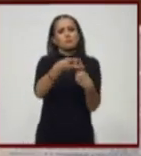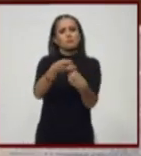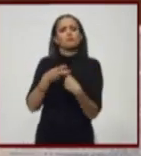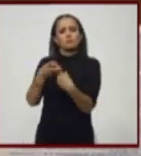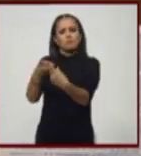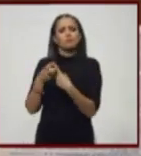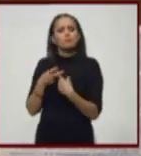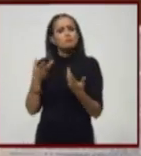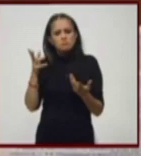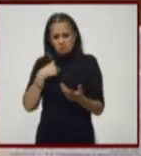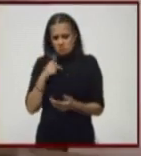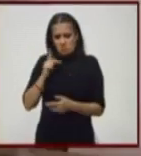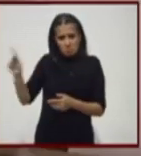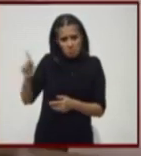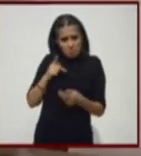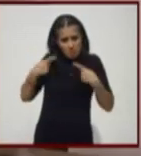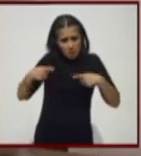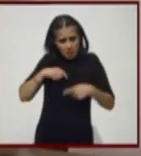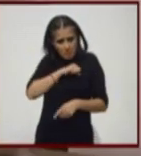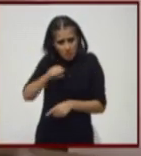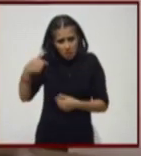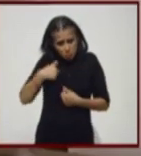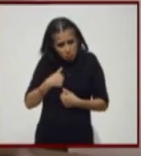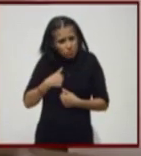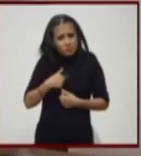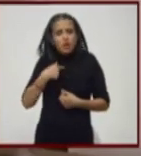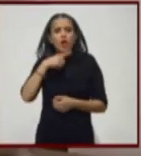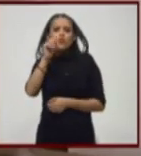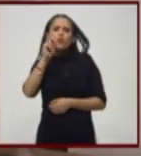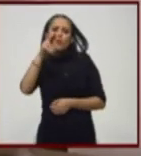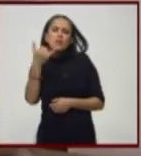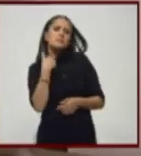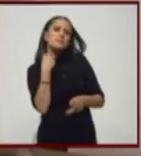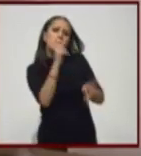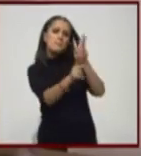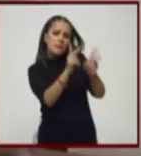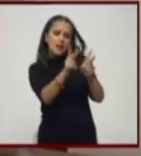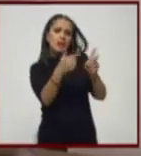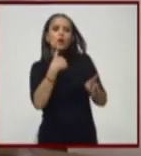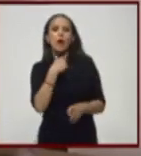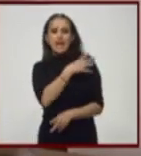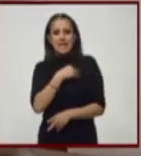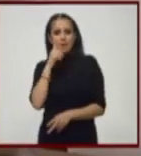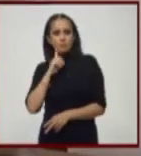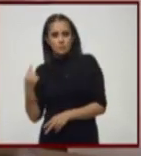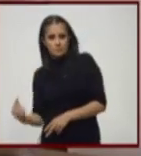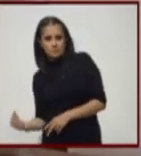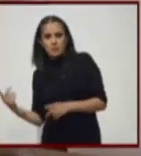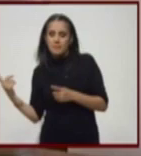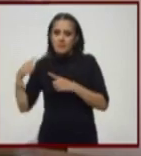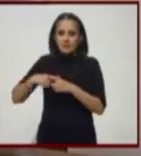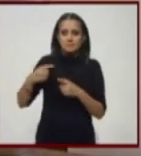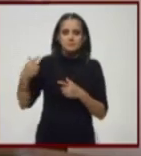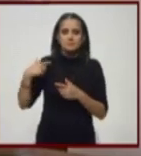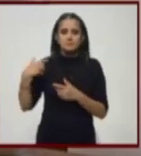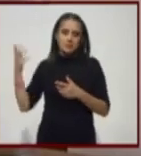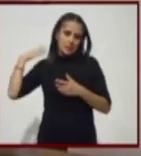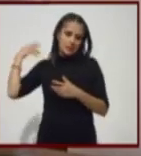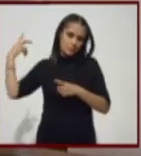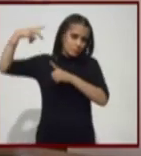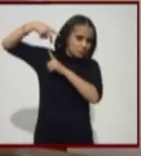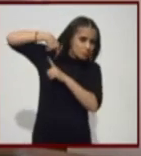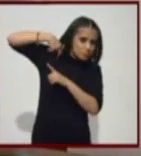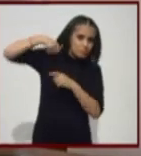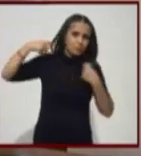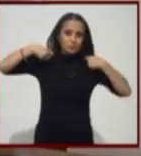humanos y cuando voy y platico con tony scott voy y hago la audición con mi hija quien se me trepaba en la espalda mientras